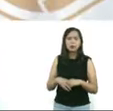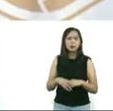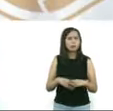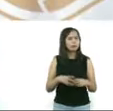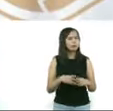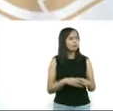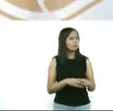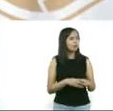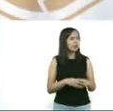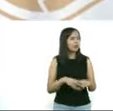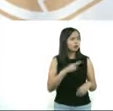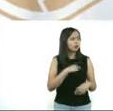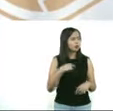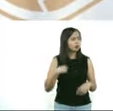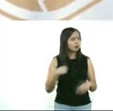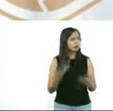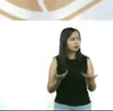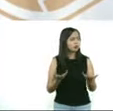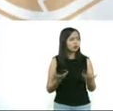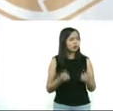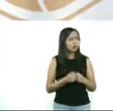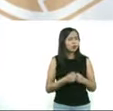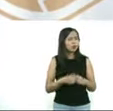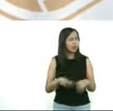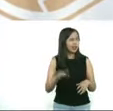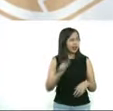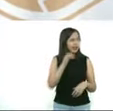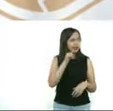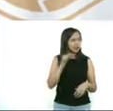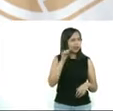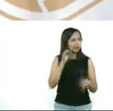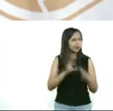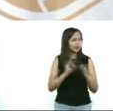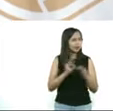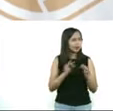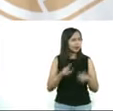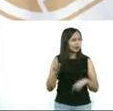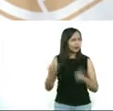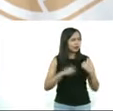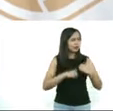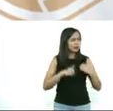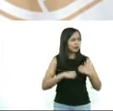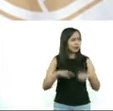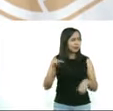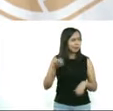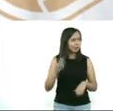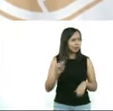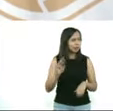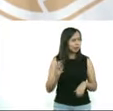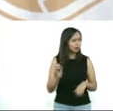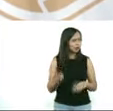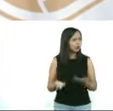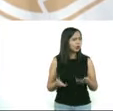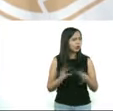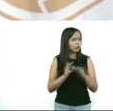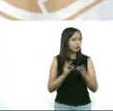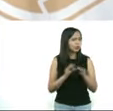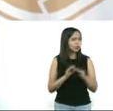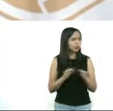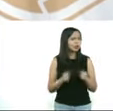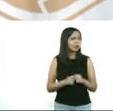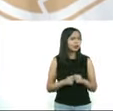hay razón para ello. Ayer lo explicó el director del Metro. El servicio de salud